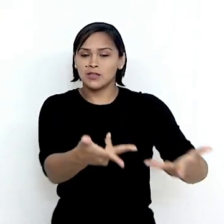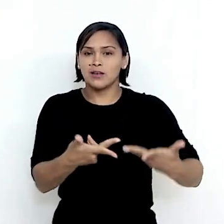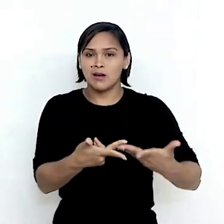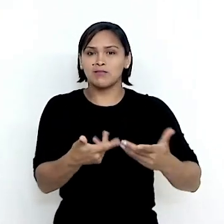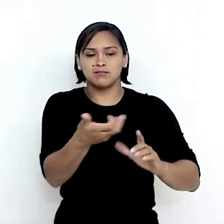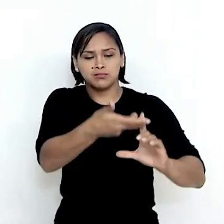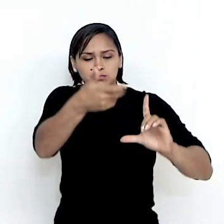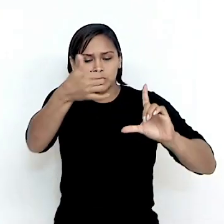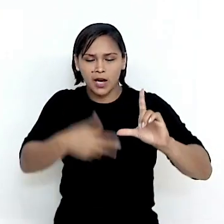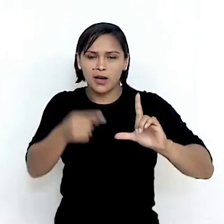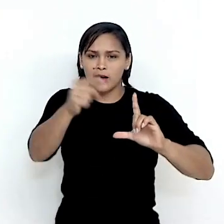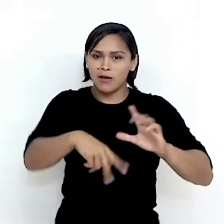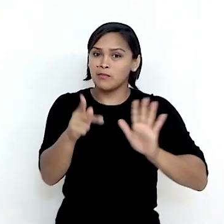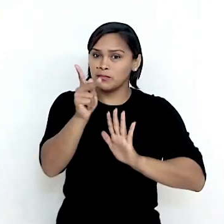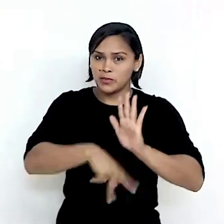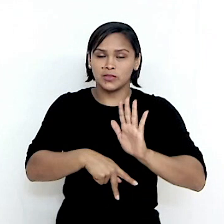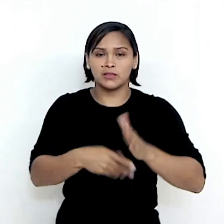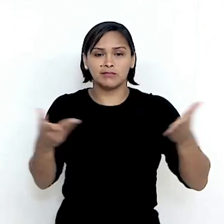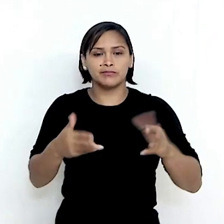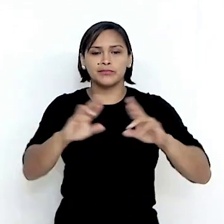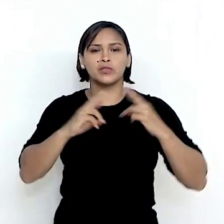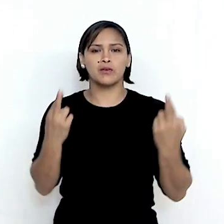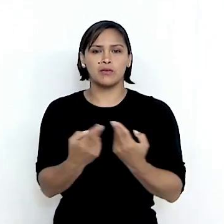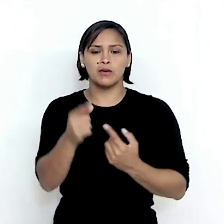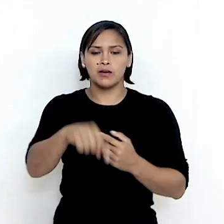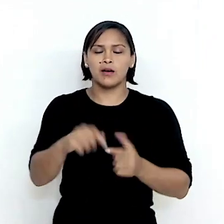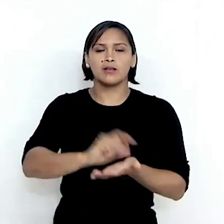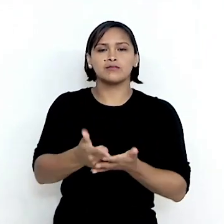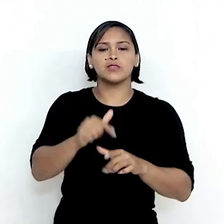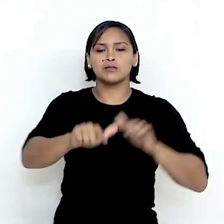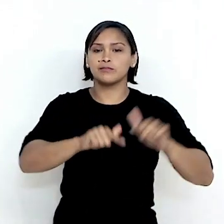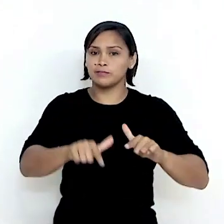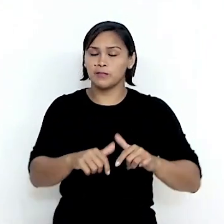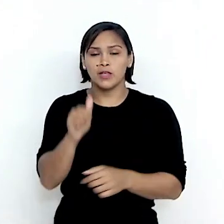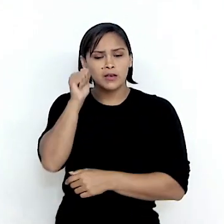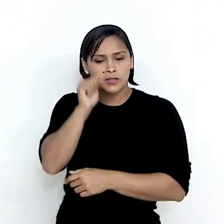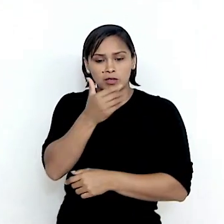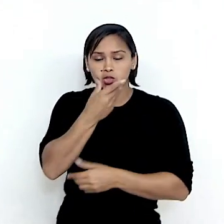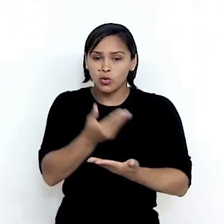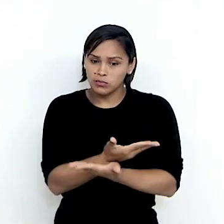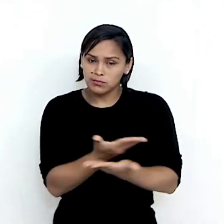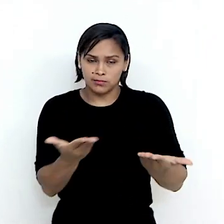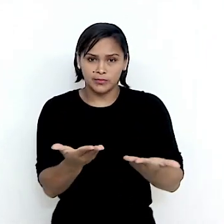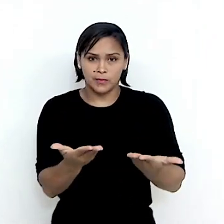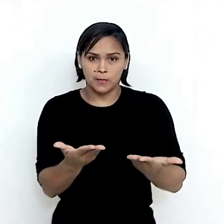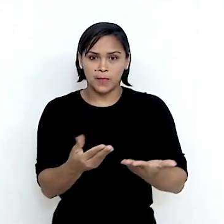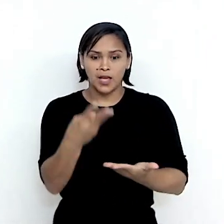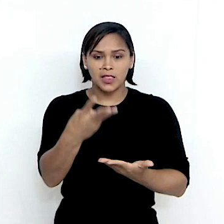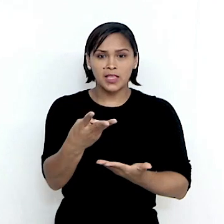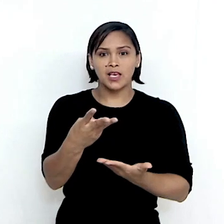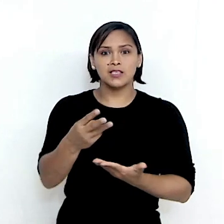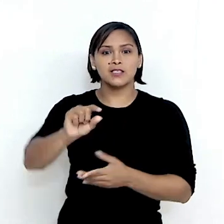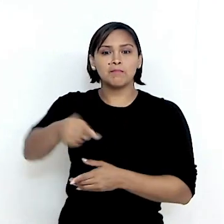proyecto que nos convoca en este momento. Señoras y señores, 3.000 kilómetros separan Santiago de